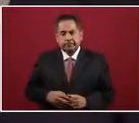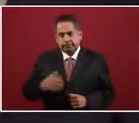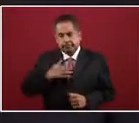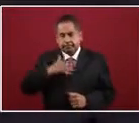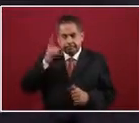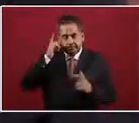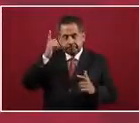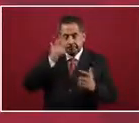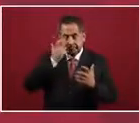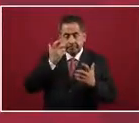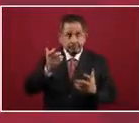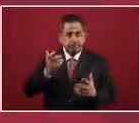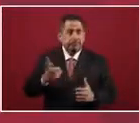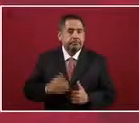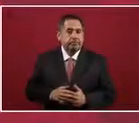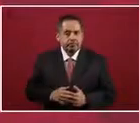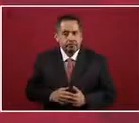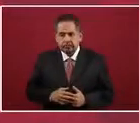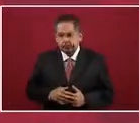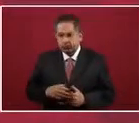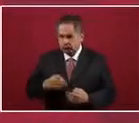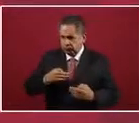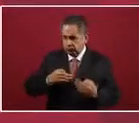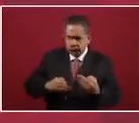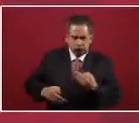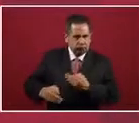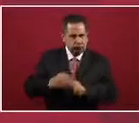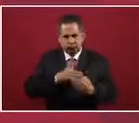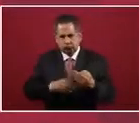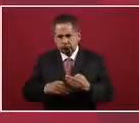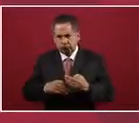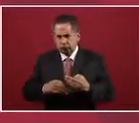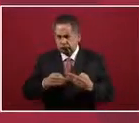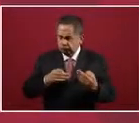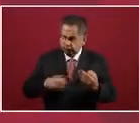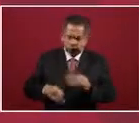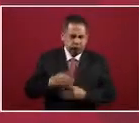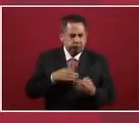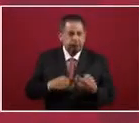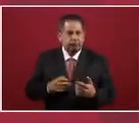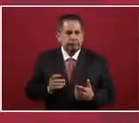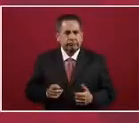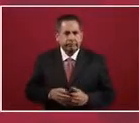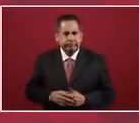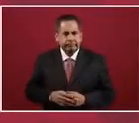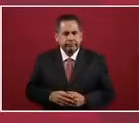desearía de que todos los que